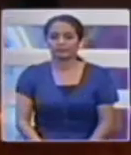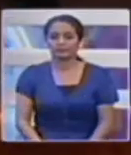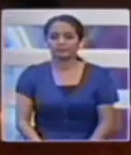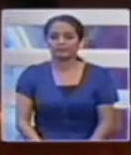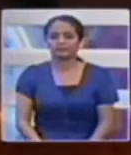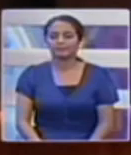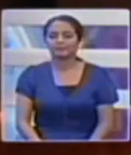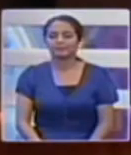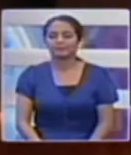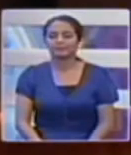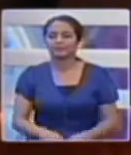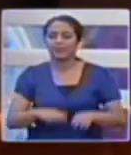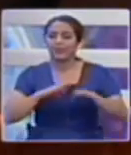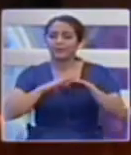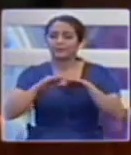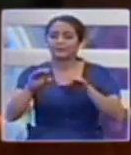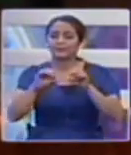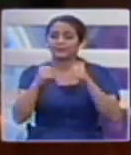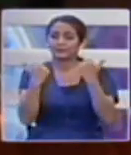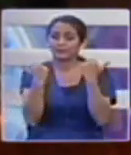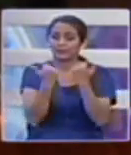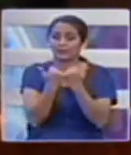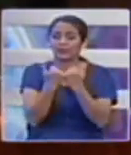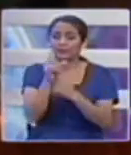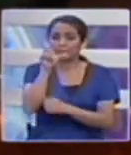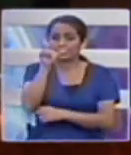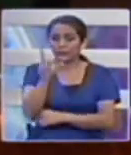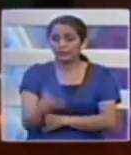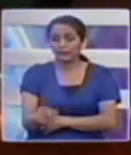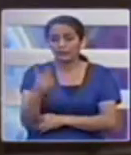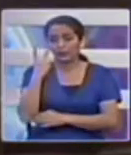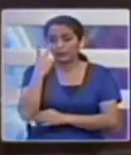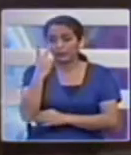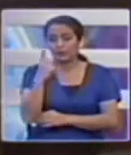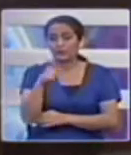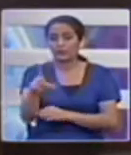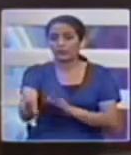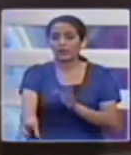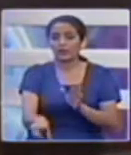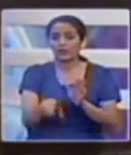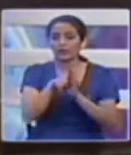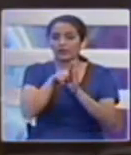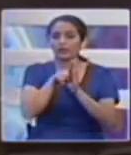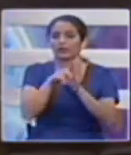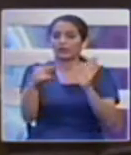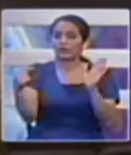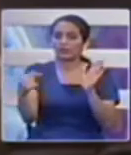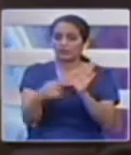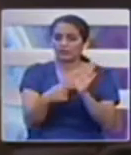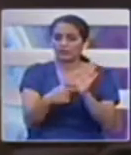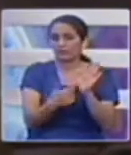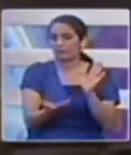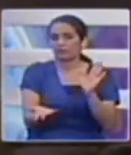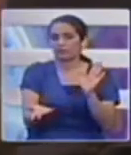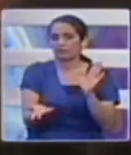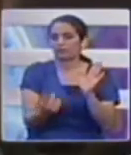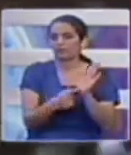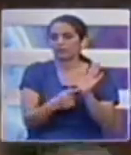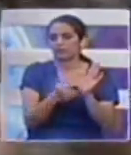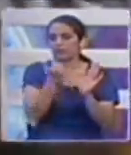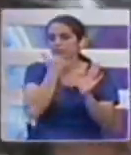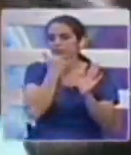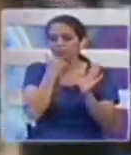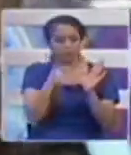Le invito al asambleísta que revise la ley orgánica de la función legislativa. Simplemente eso, asambleísta, no procede en este